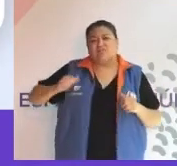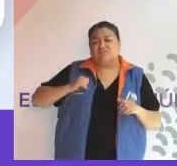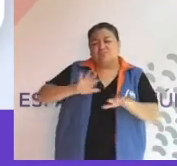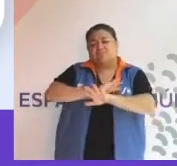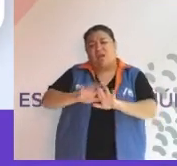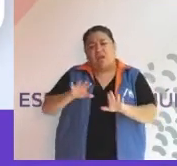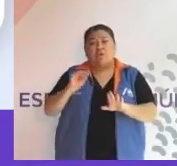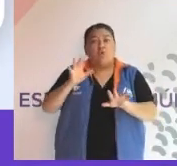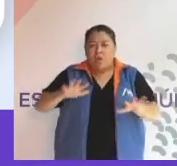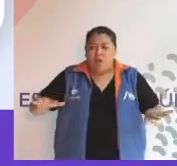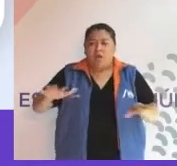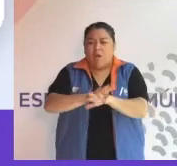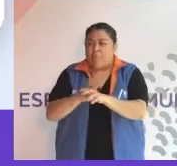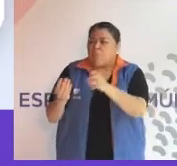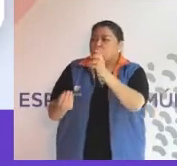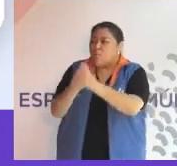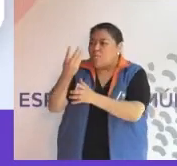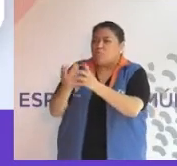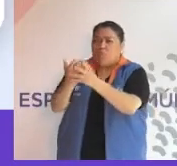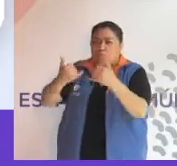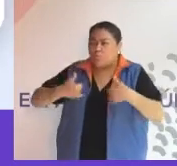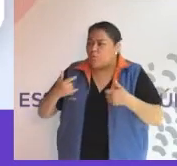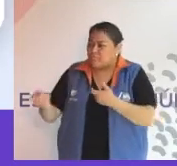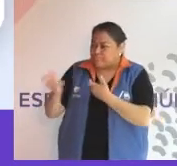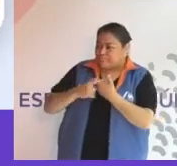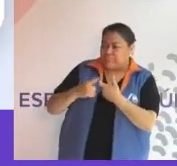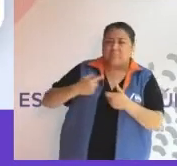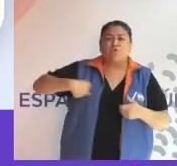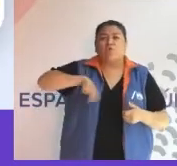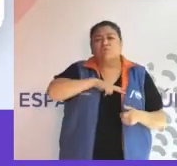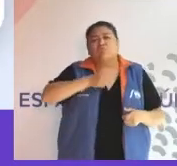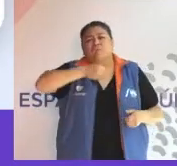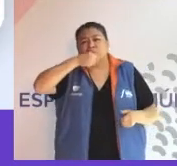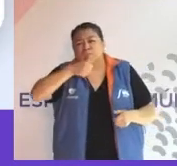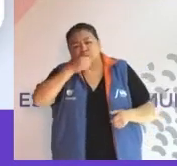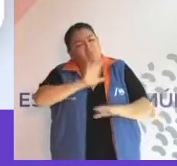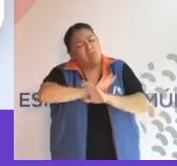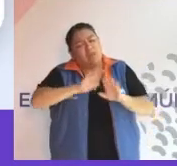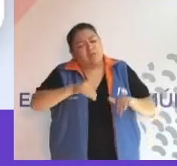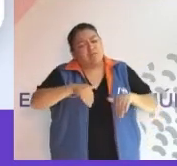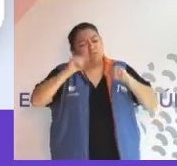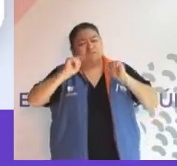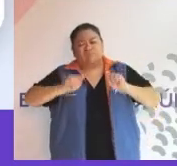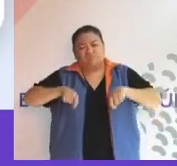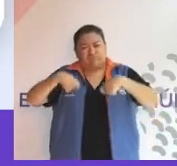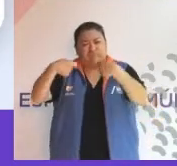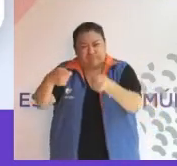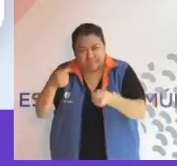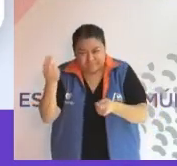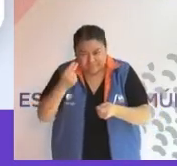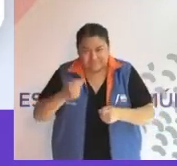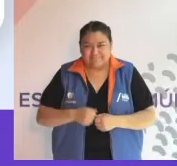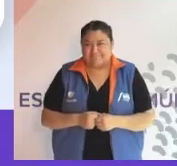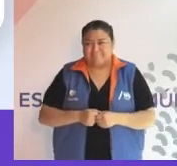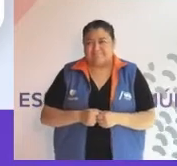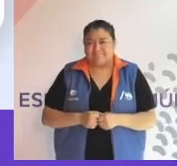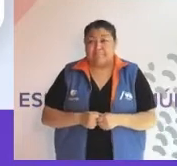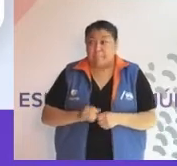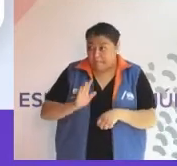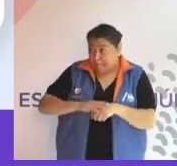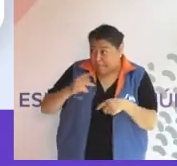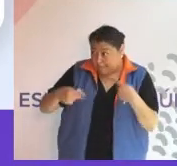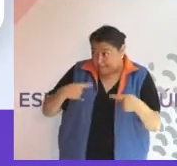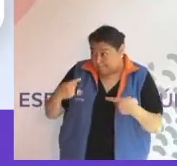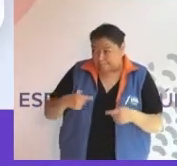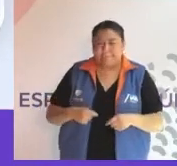necesitamos invitar a los nuevos, necesitamos los viejitos retirarnos cuando nos tenemos que retirar y demás. No sé si hay otro comentario por ahí. Y yo